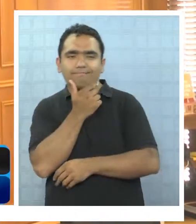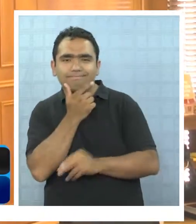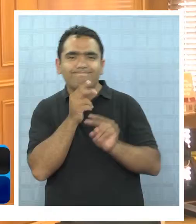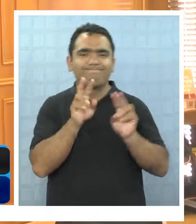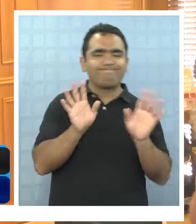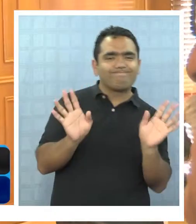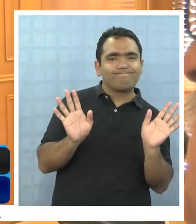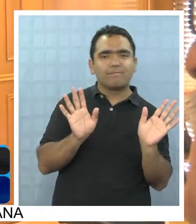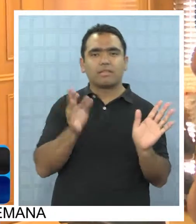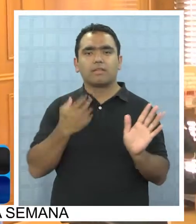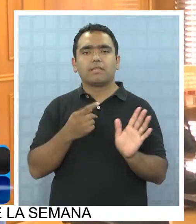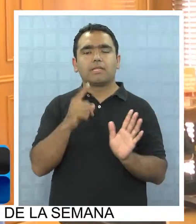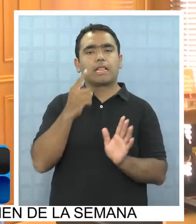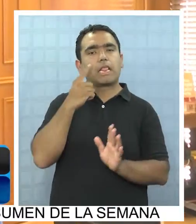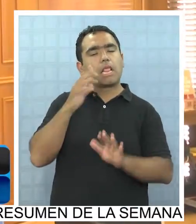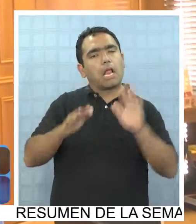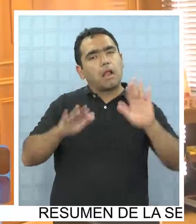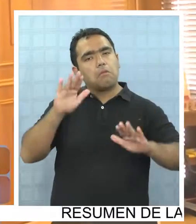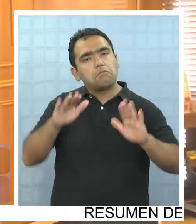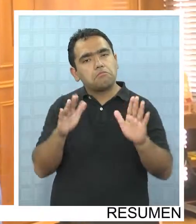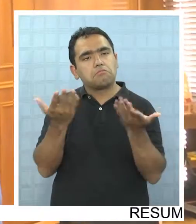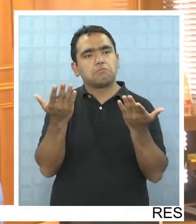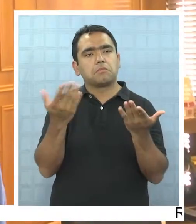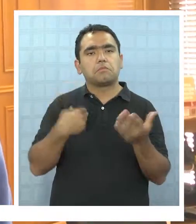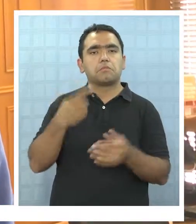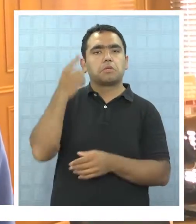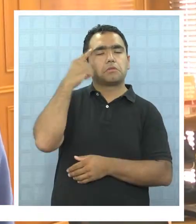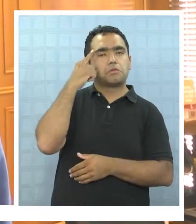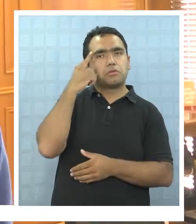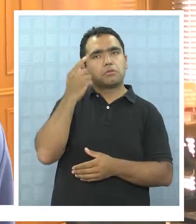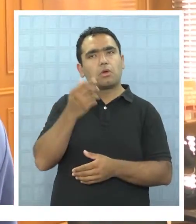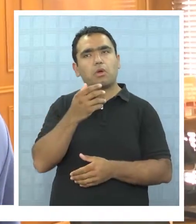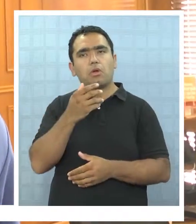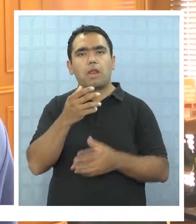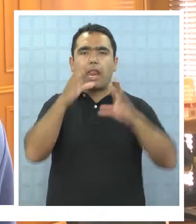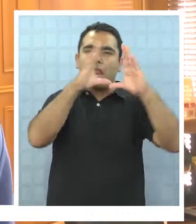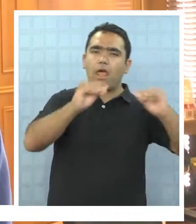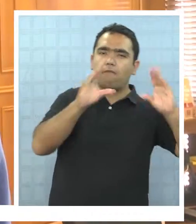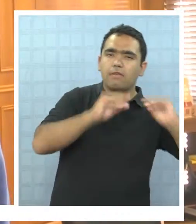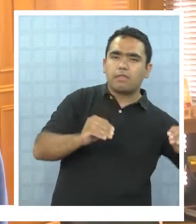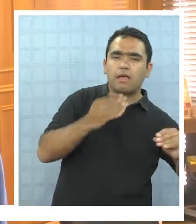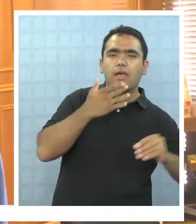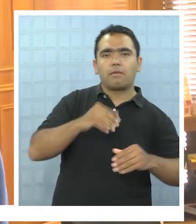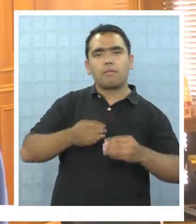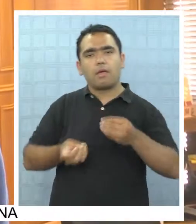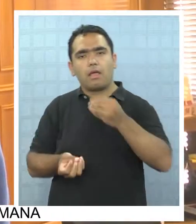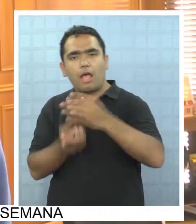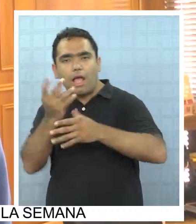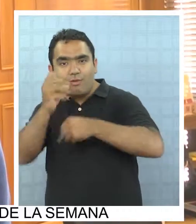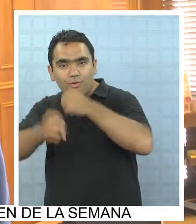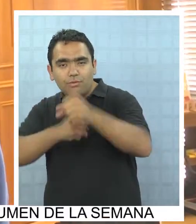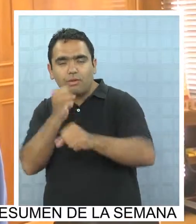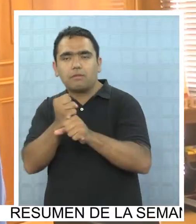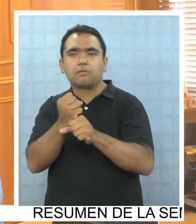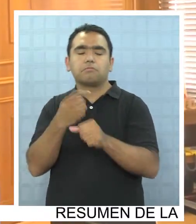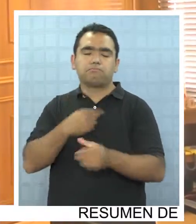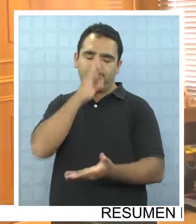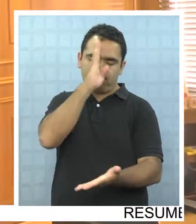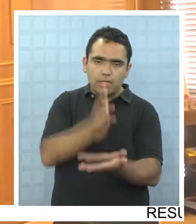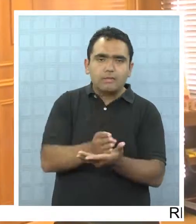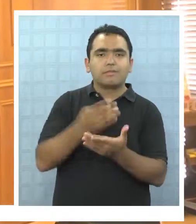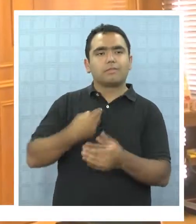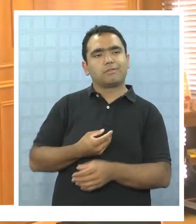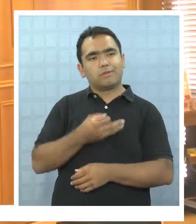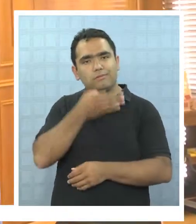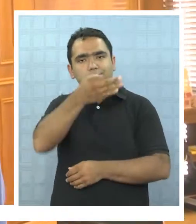analizando. Y es posible que de aquí a, antes de, entre Pascua y Año Nuevo, ya tome una resolución, la comunique